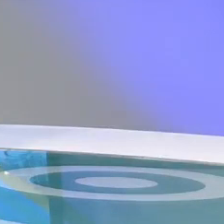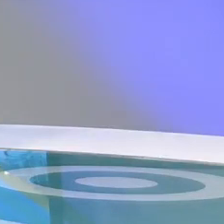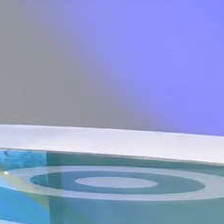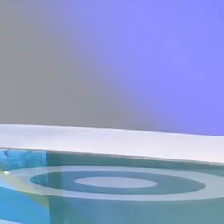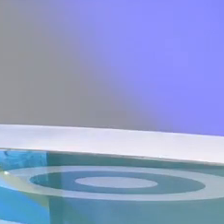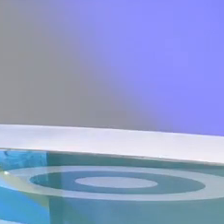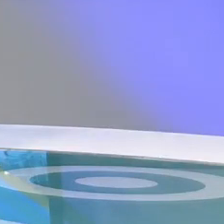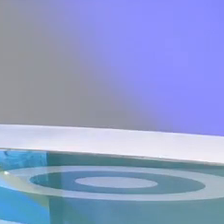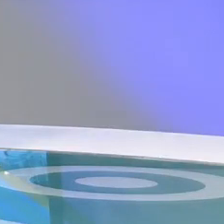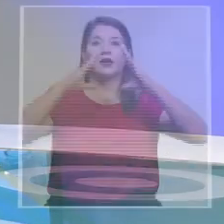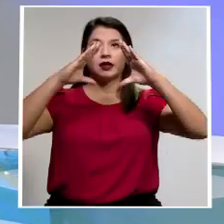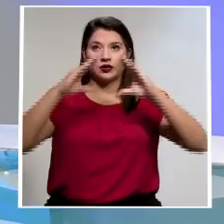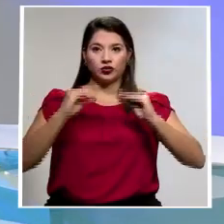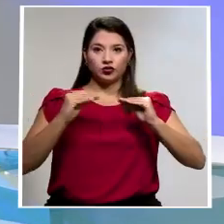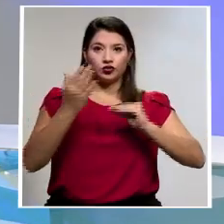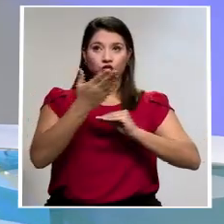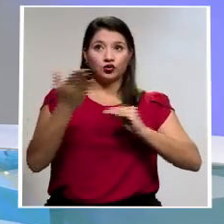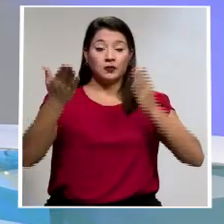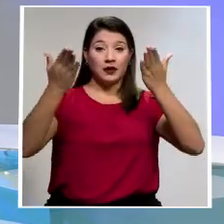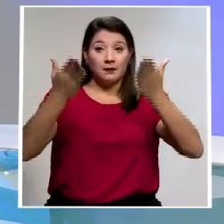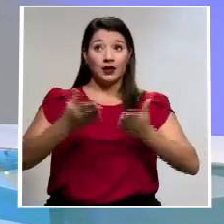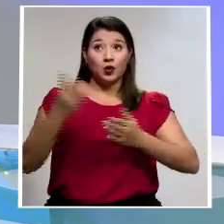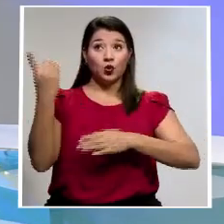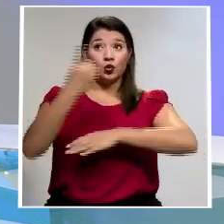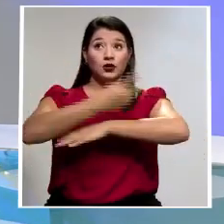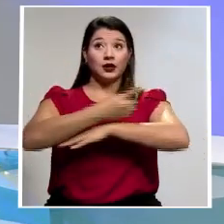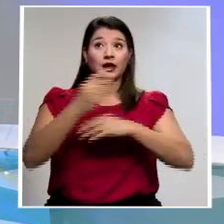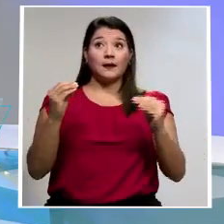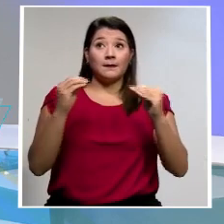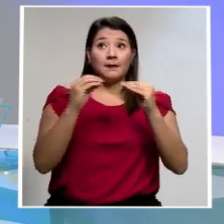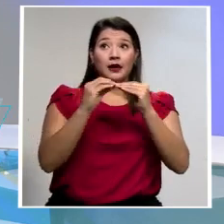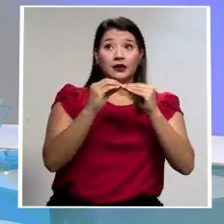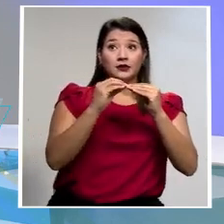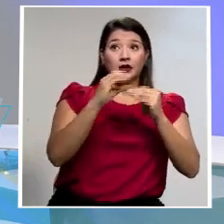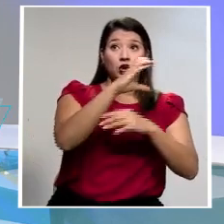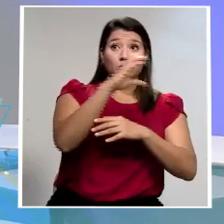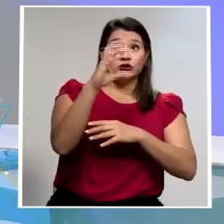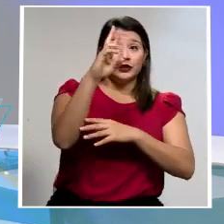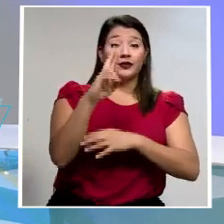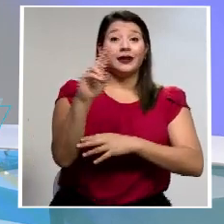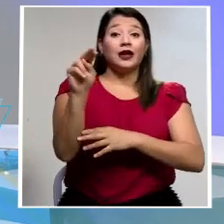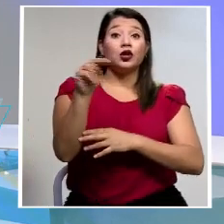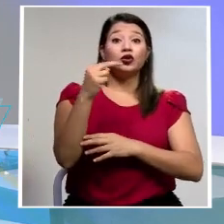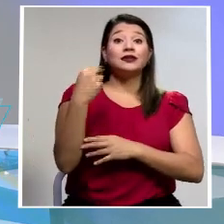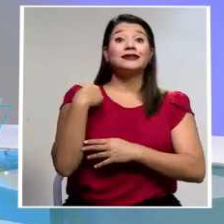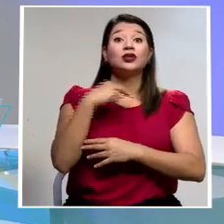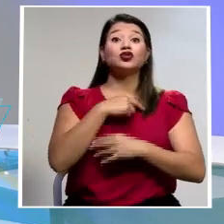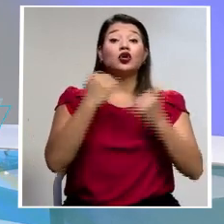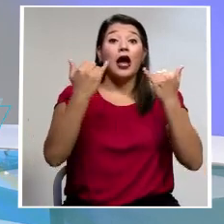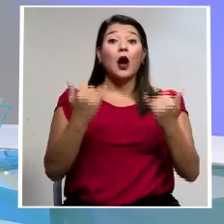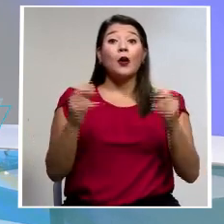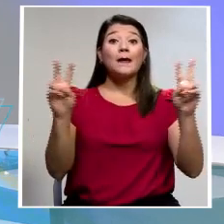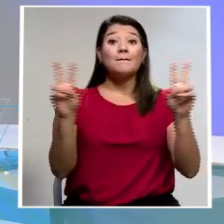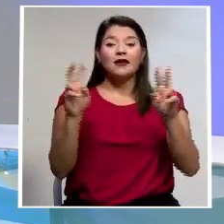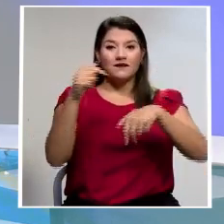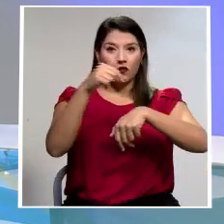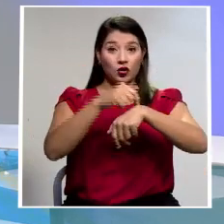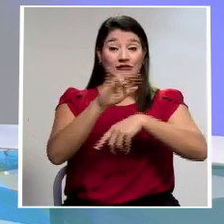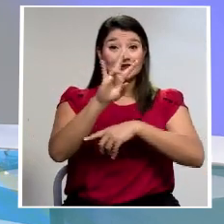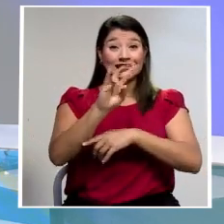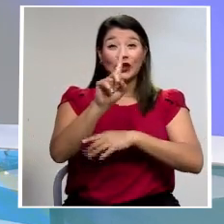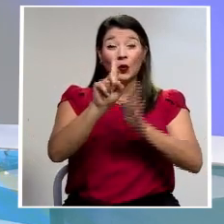Buenas noches, bienvenidos a una nueva edición estelar de Costa Rica Noticias. Estamos en vivo a las 7:01 de